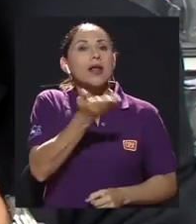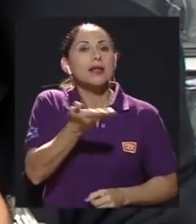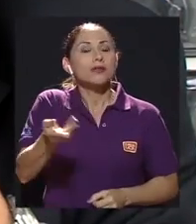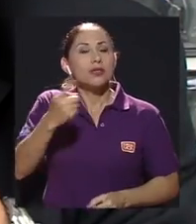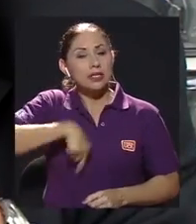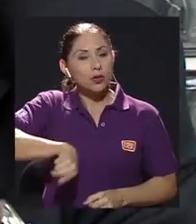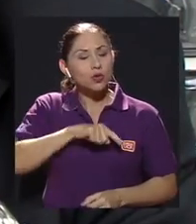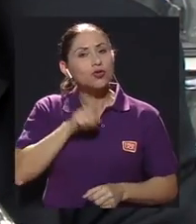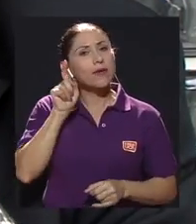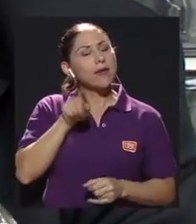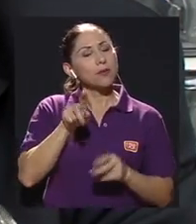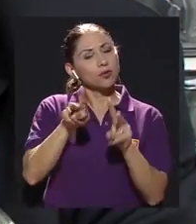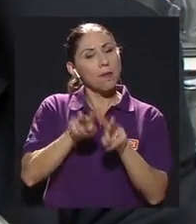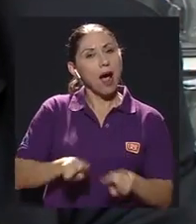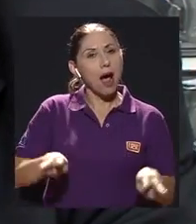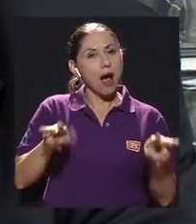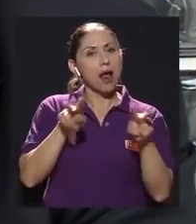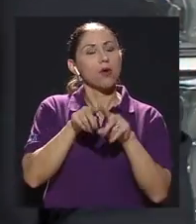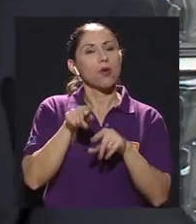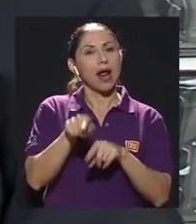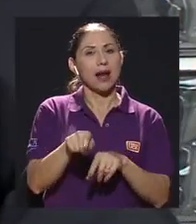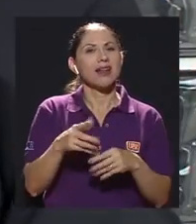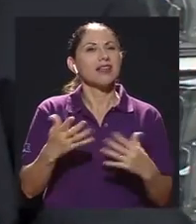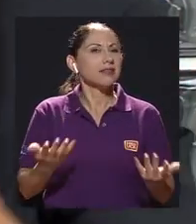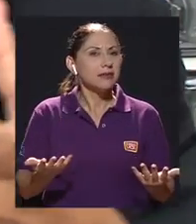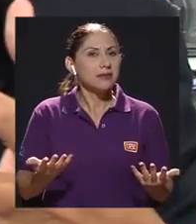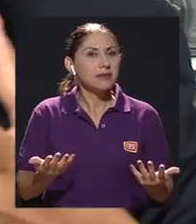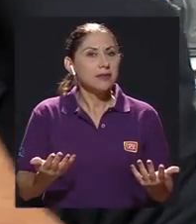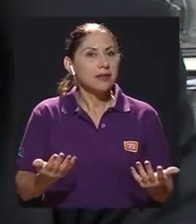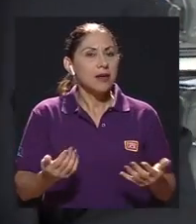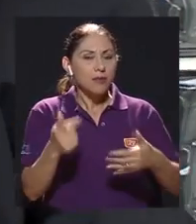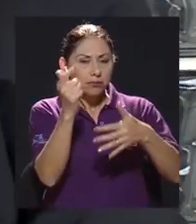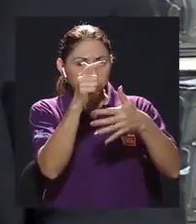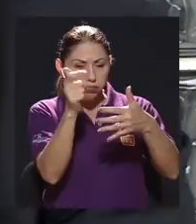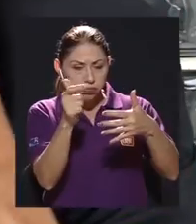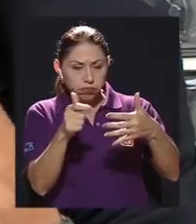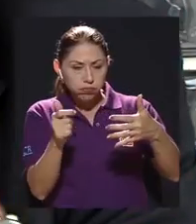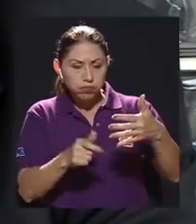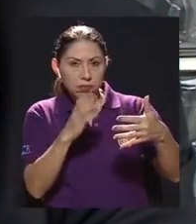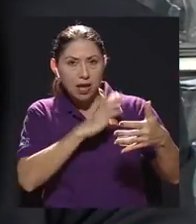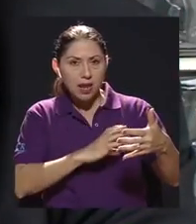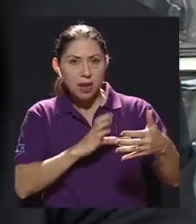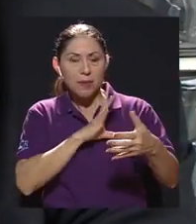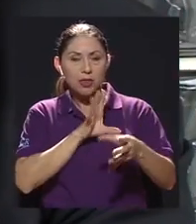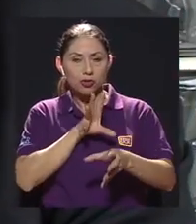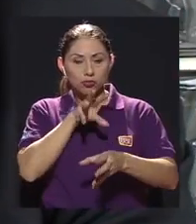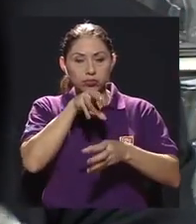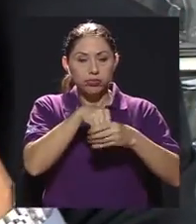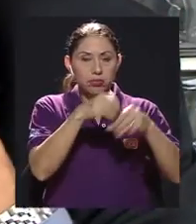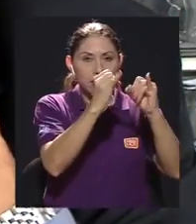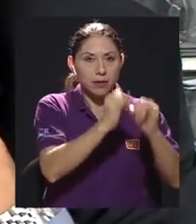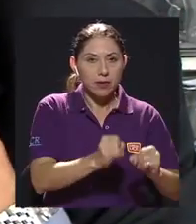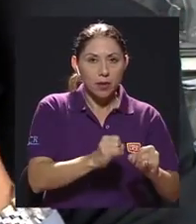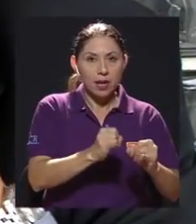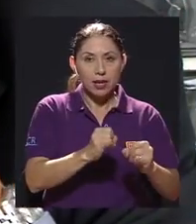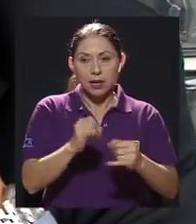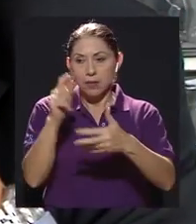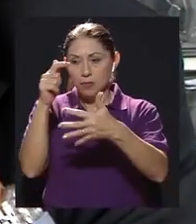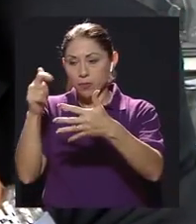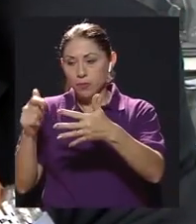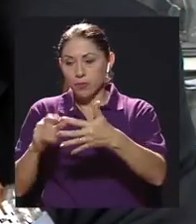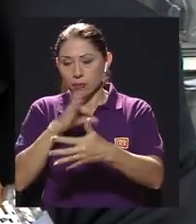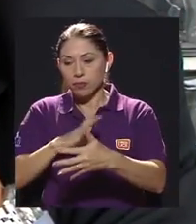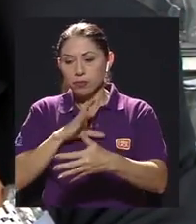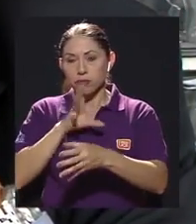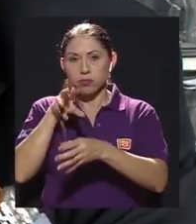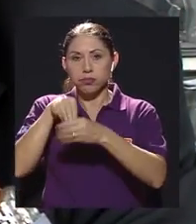valorar es, digamos, el conjunto de elementos que componen tanto la vida individual como la vida colectiva.